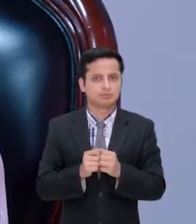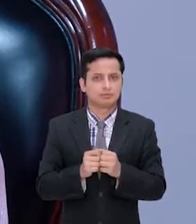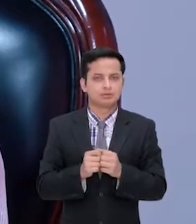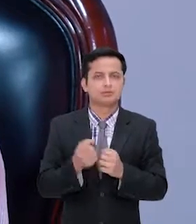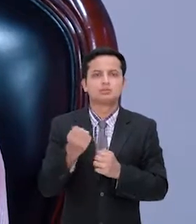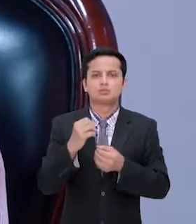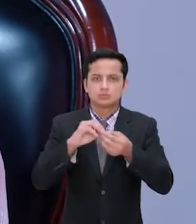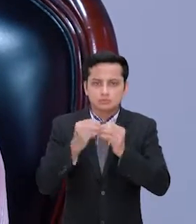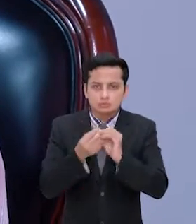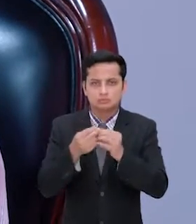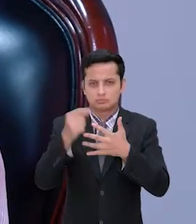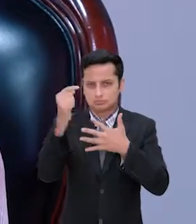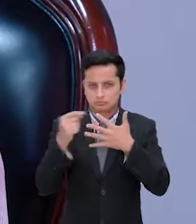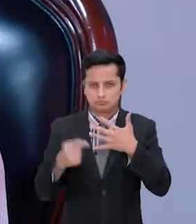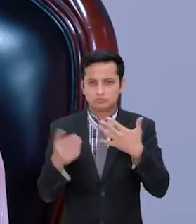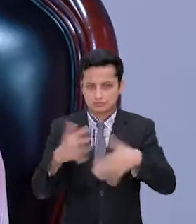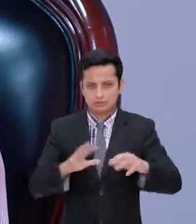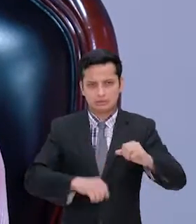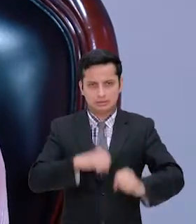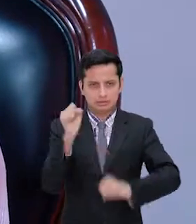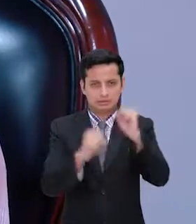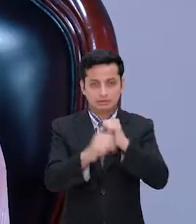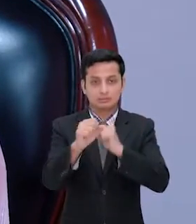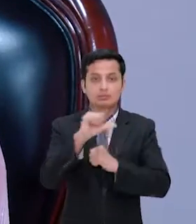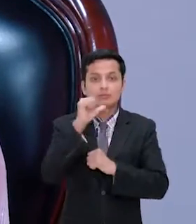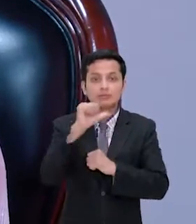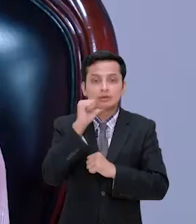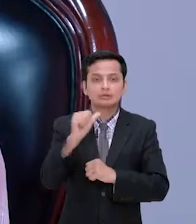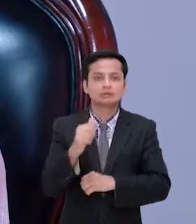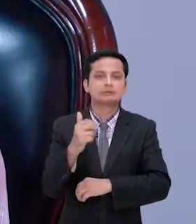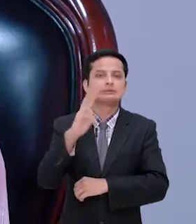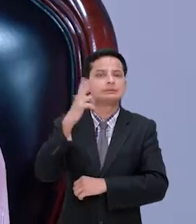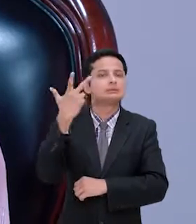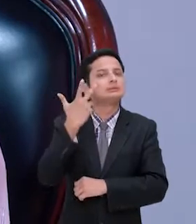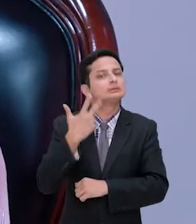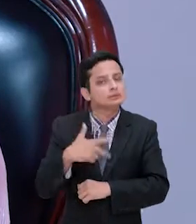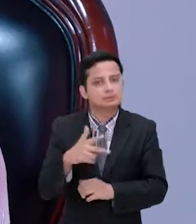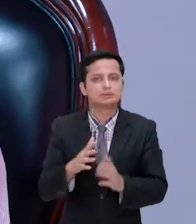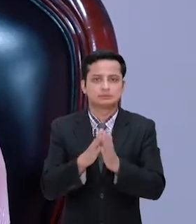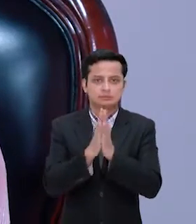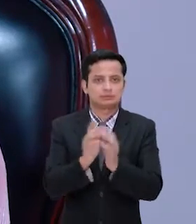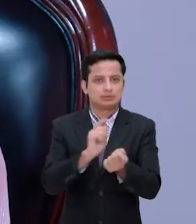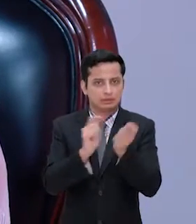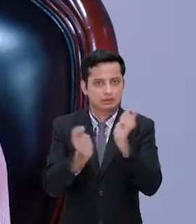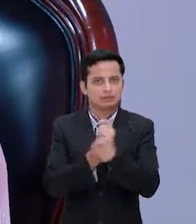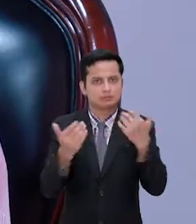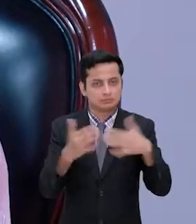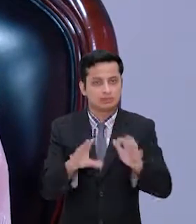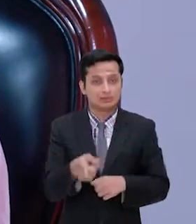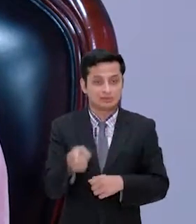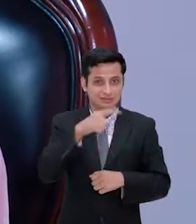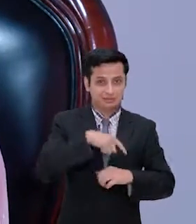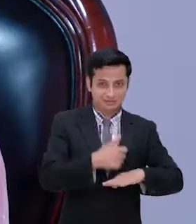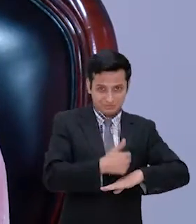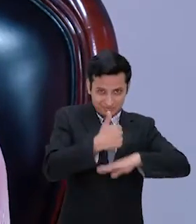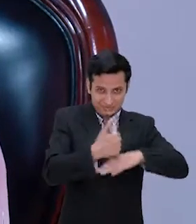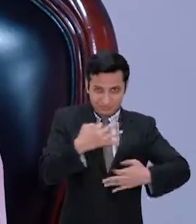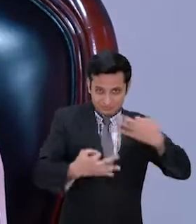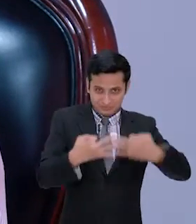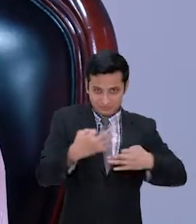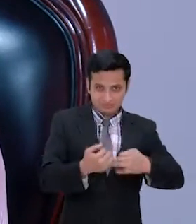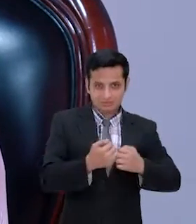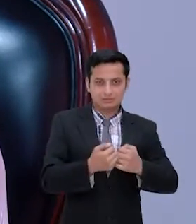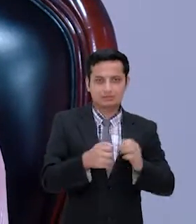resultados numéricos. Hay tiempos, 72 horas para las impugnaciones, ya están en el